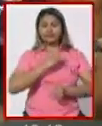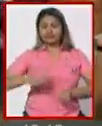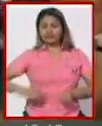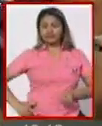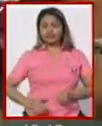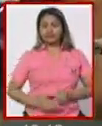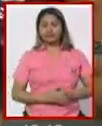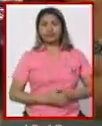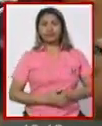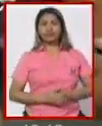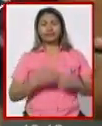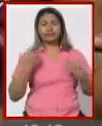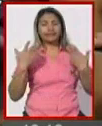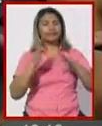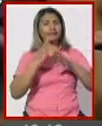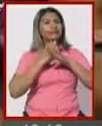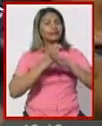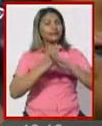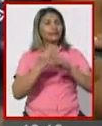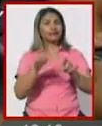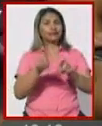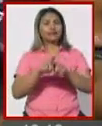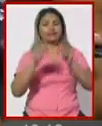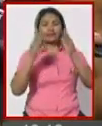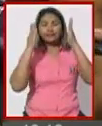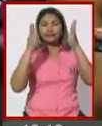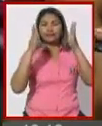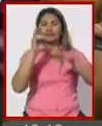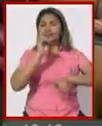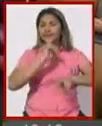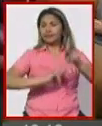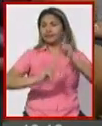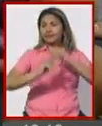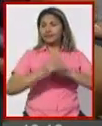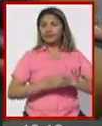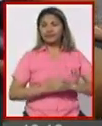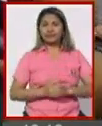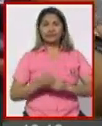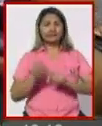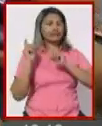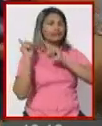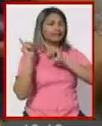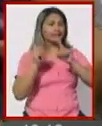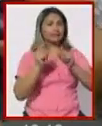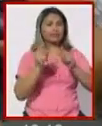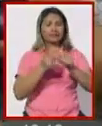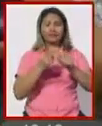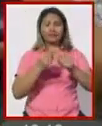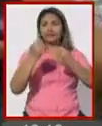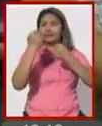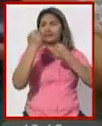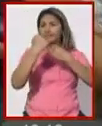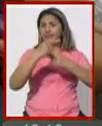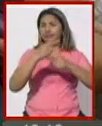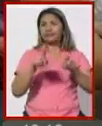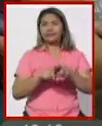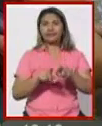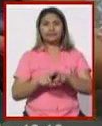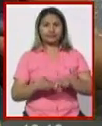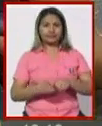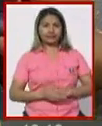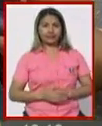municipalidad. Estamos preveyendo en la parte de la atención de los pacientes la asistencia en los primeros niveles, ¿no?